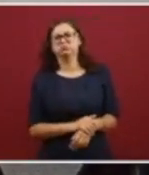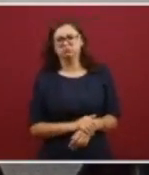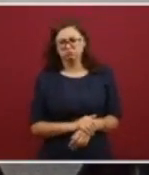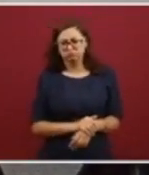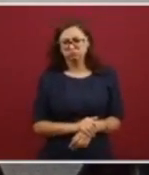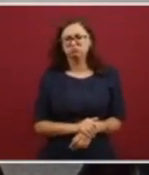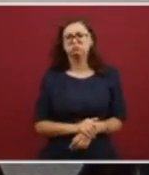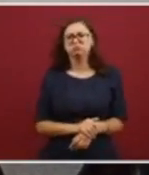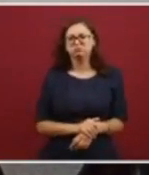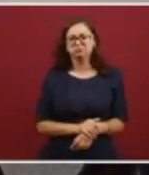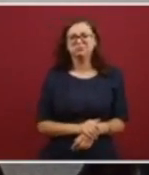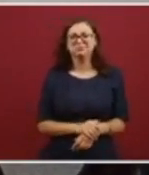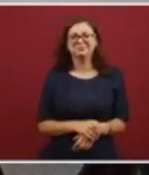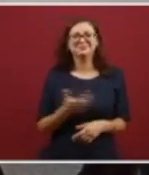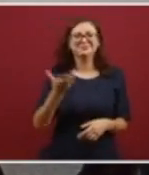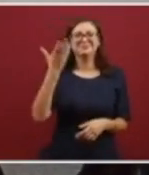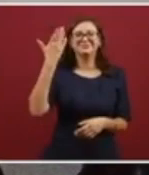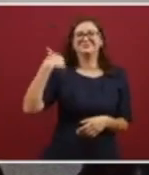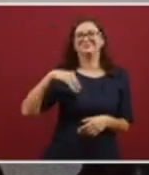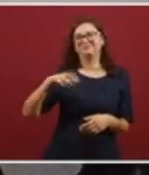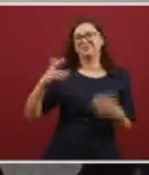Eso lo decía el maestro Monsiváis.